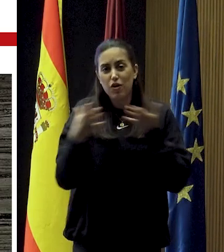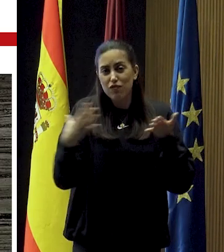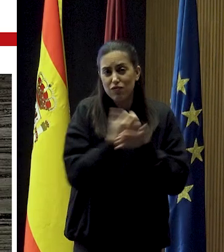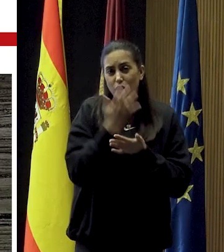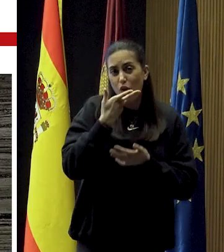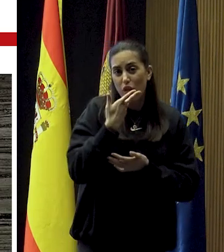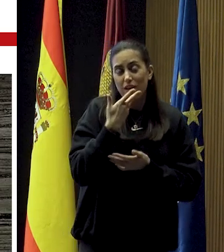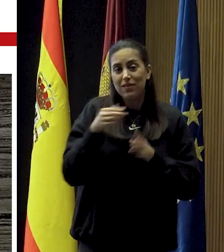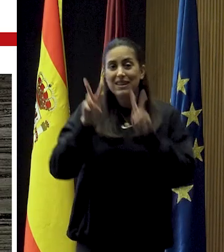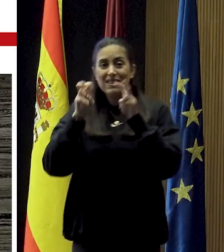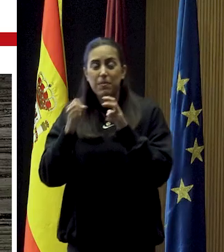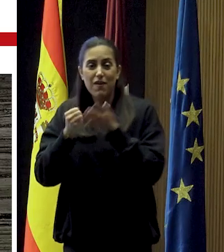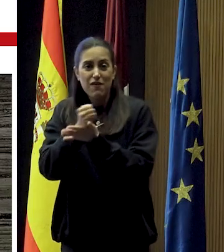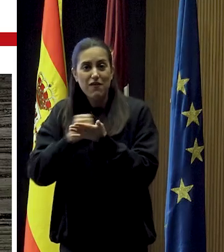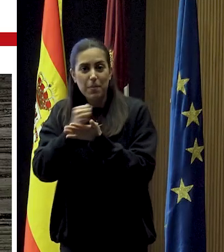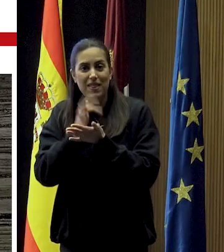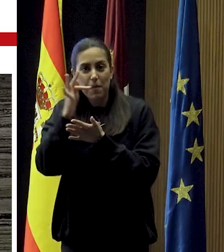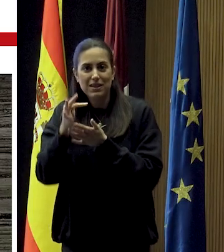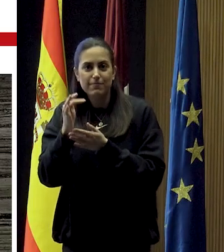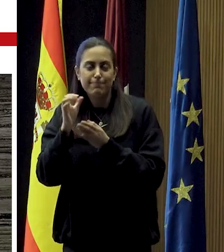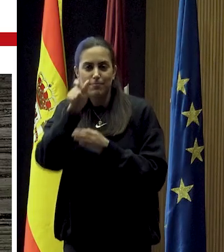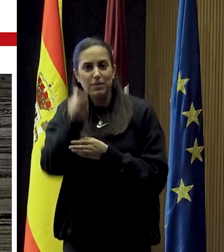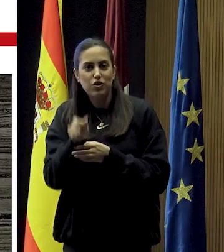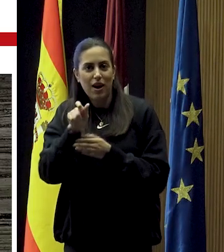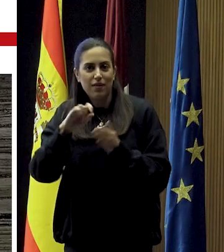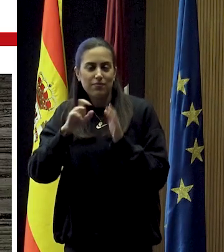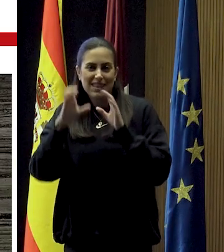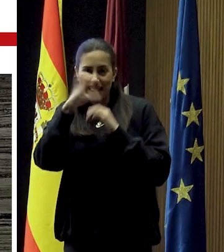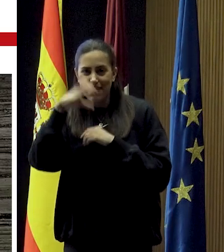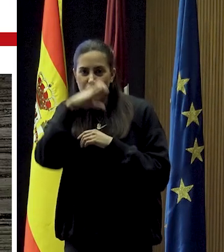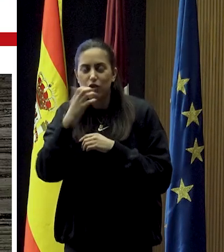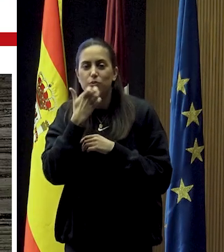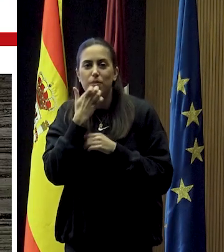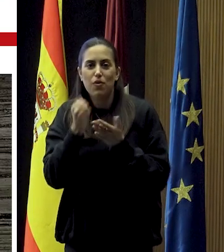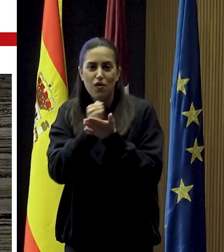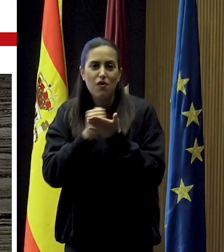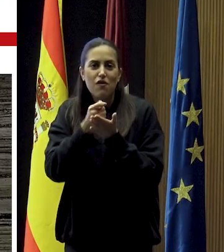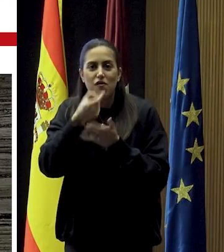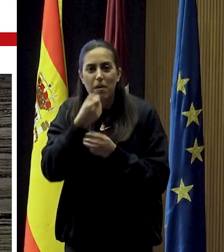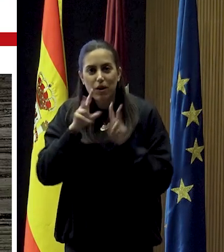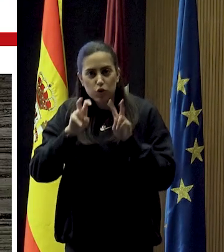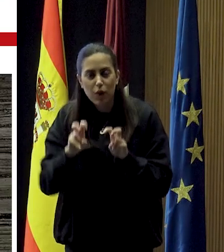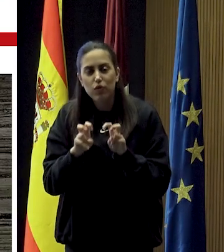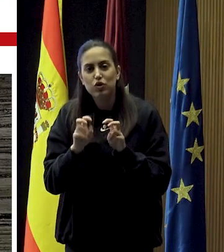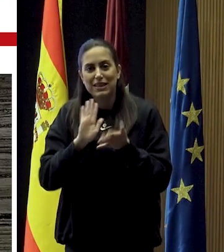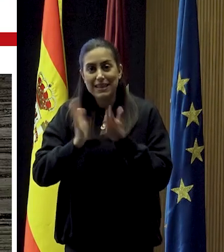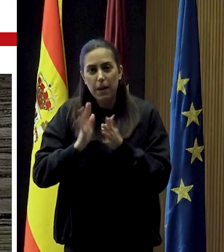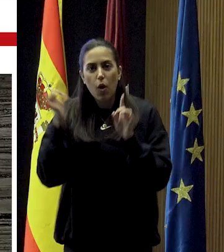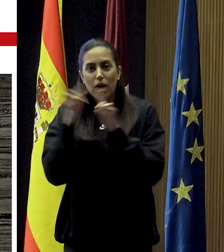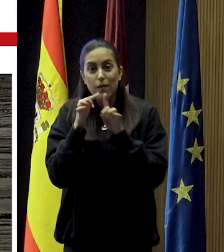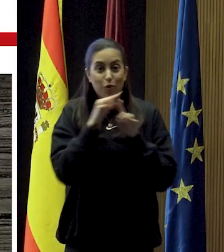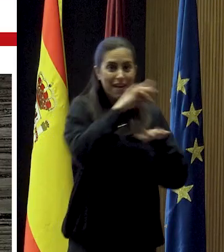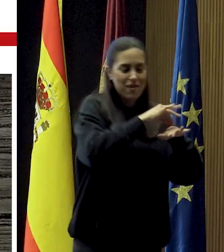industria farmacéutica y a los científicos a desarrollar nuevos fármacos, nuevas terapias encaminadas, pues ahora sí, a curar esa